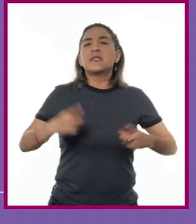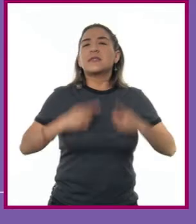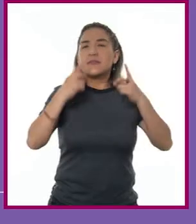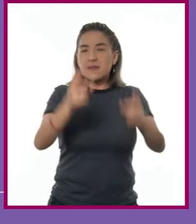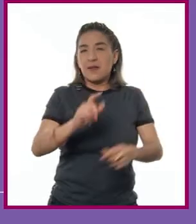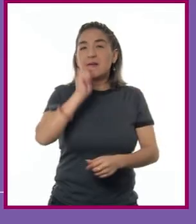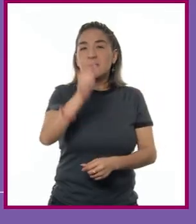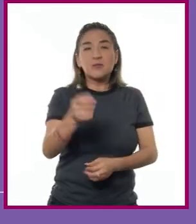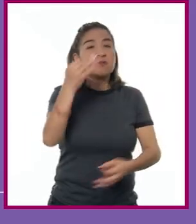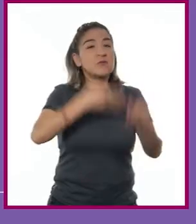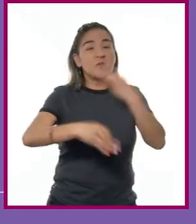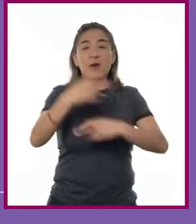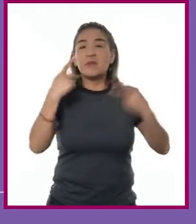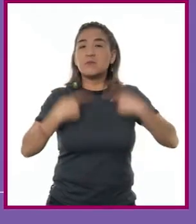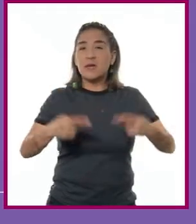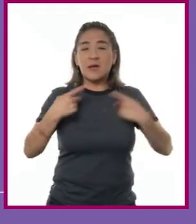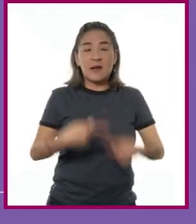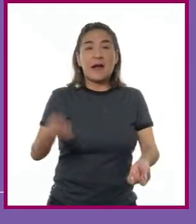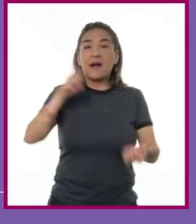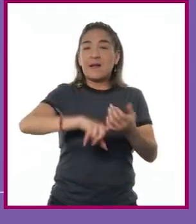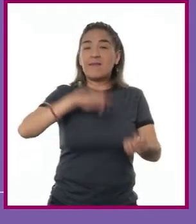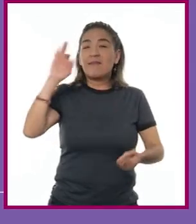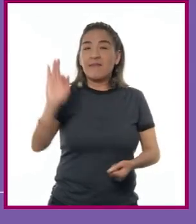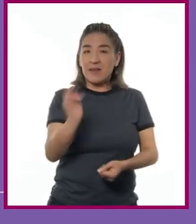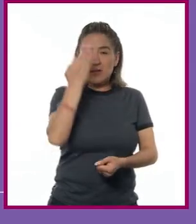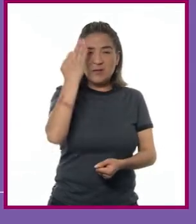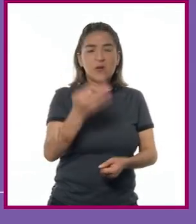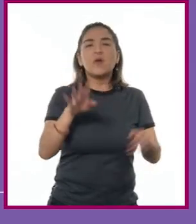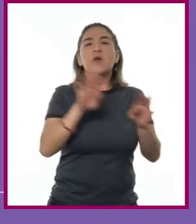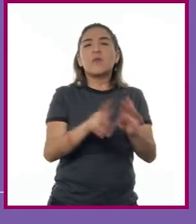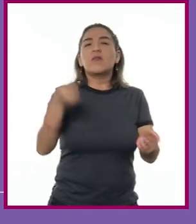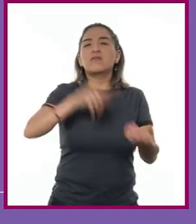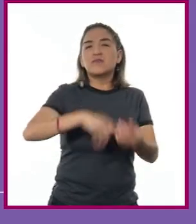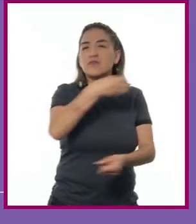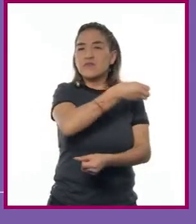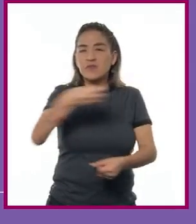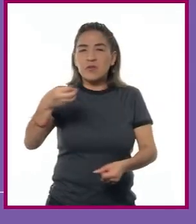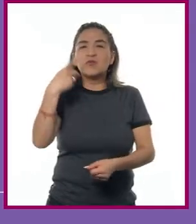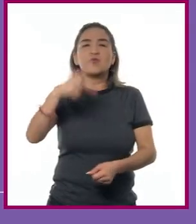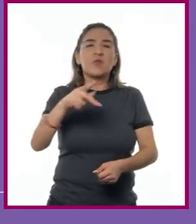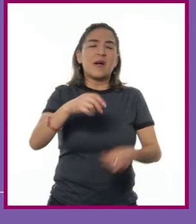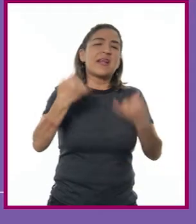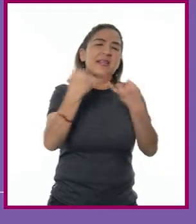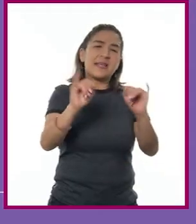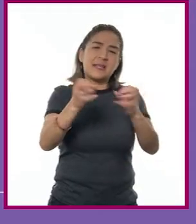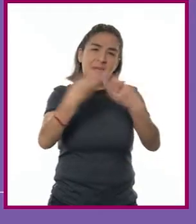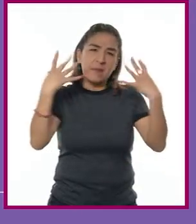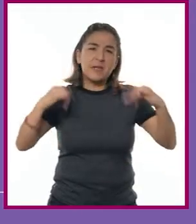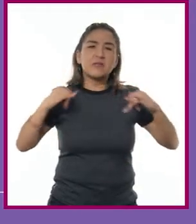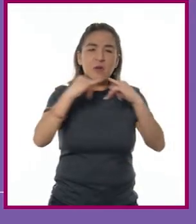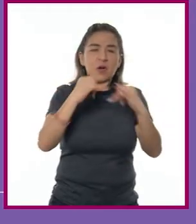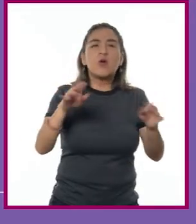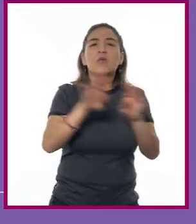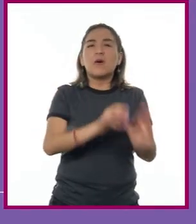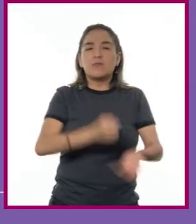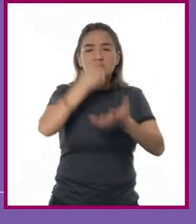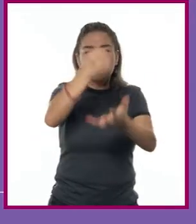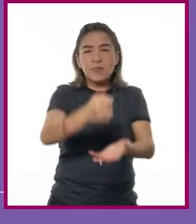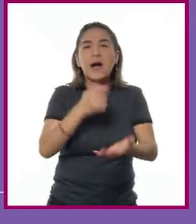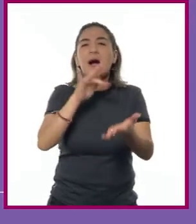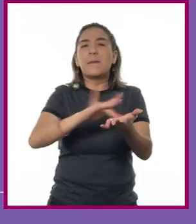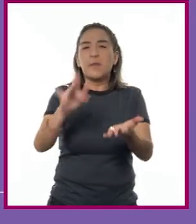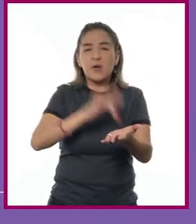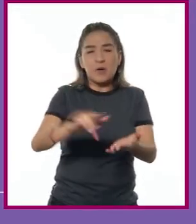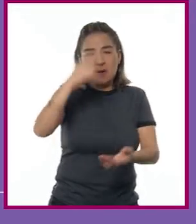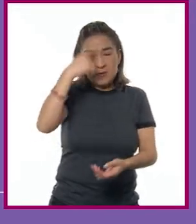que cualquier autoridad en el ámbito federal, órganos autónomos, partidos políticos, fideicomisos, fondos públicos